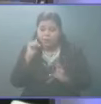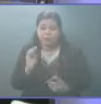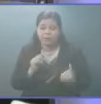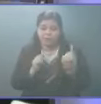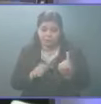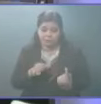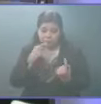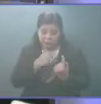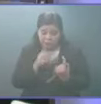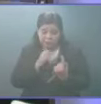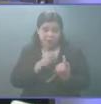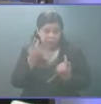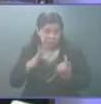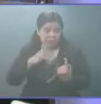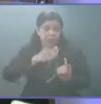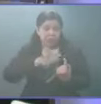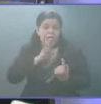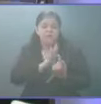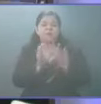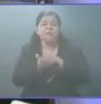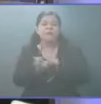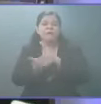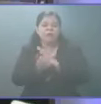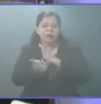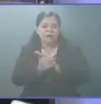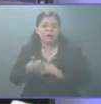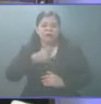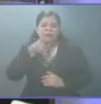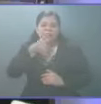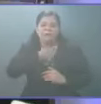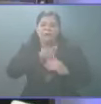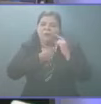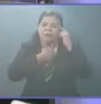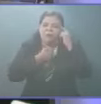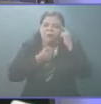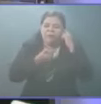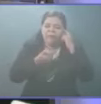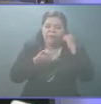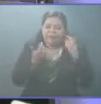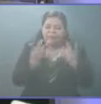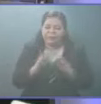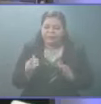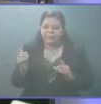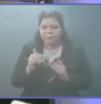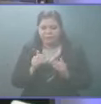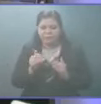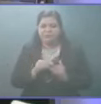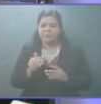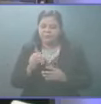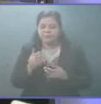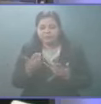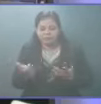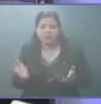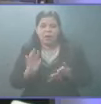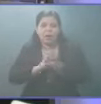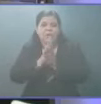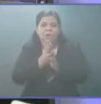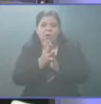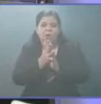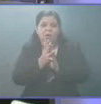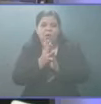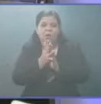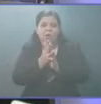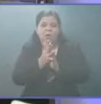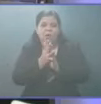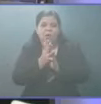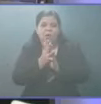persona tiene en su ADN o las capacidades innatas de la persona, y la capacidad extrínseca que es el medio que la rodea. Pero